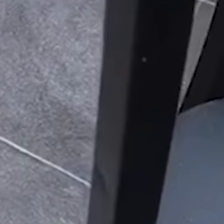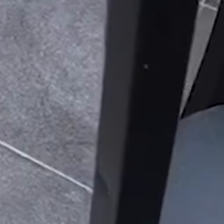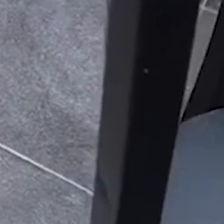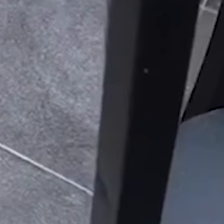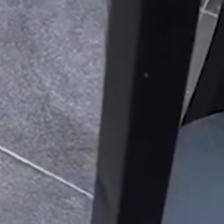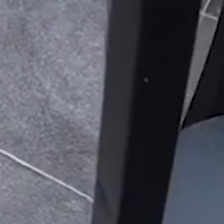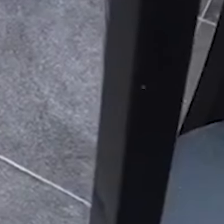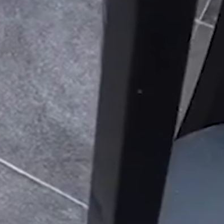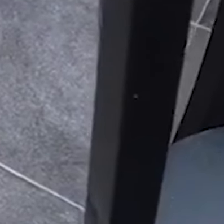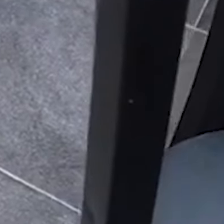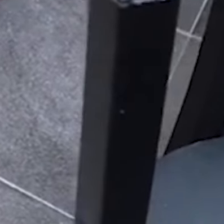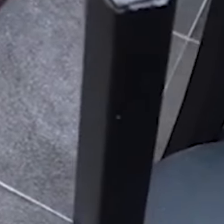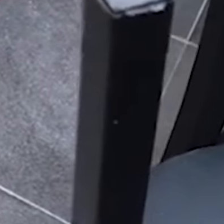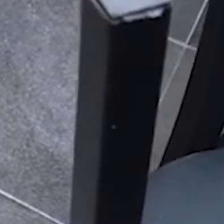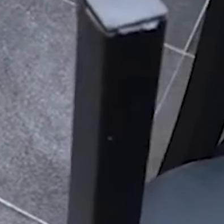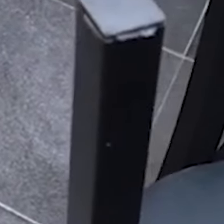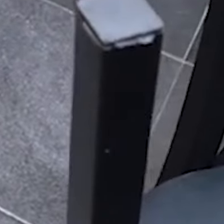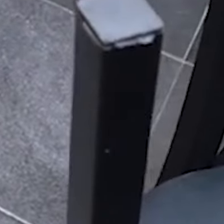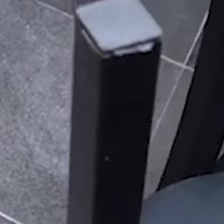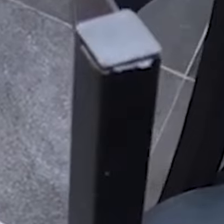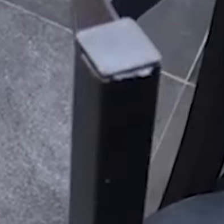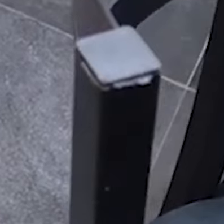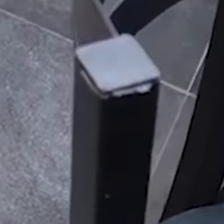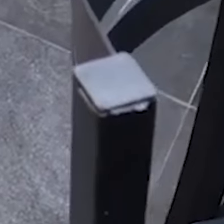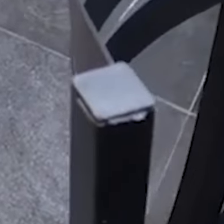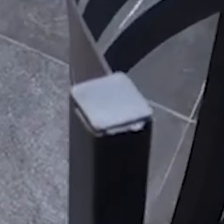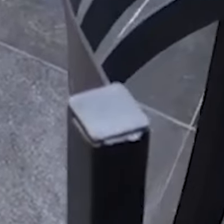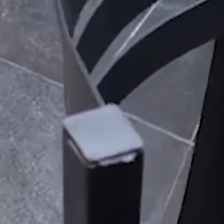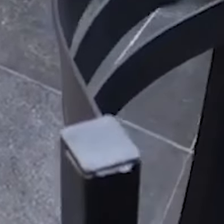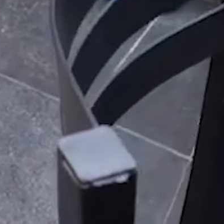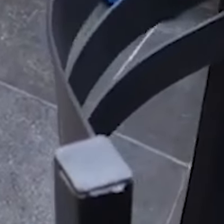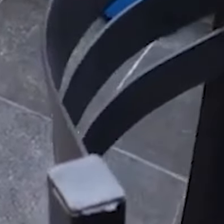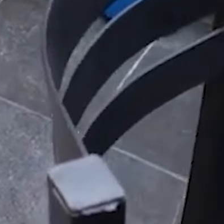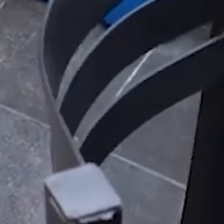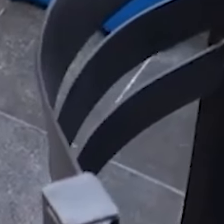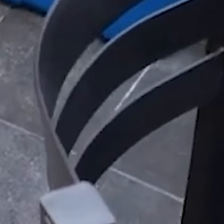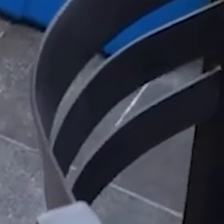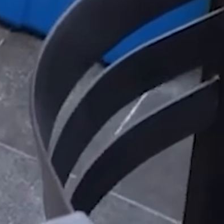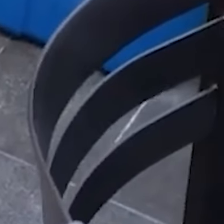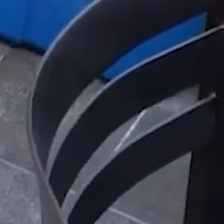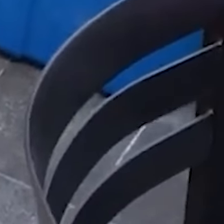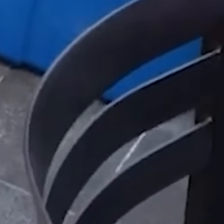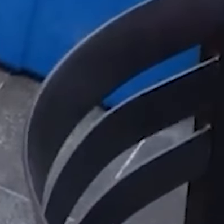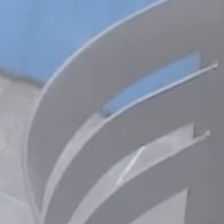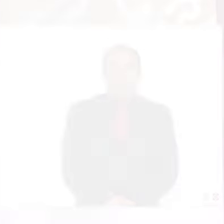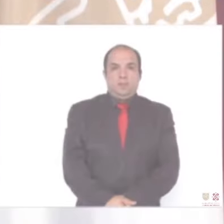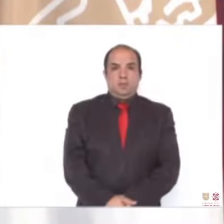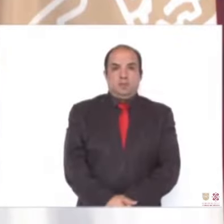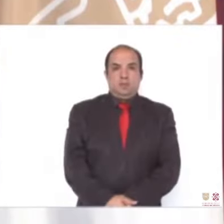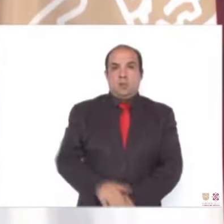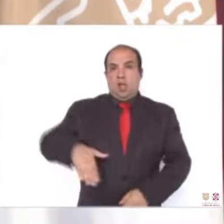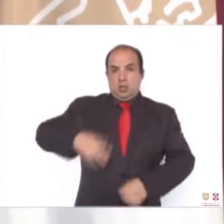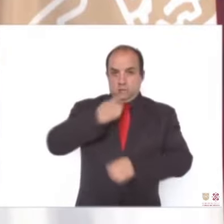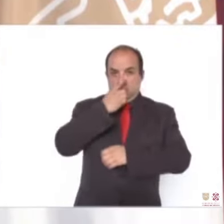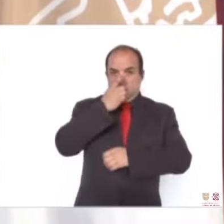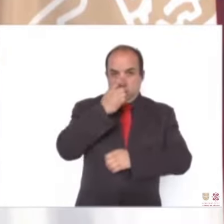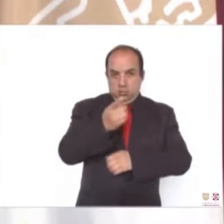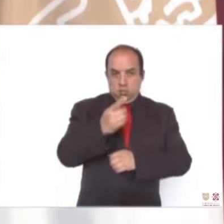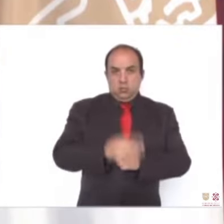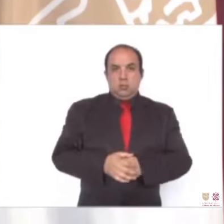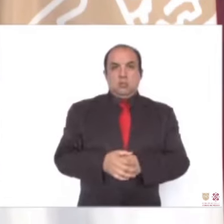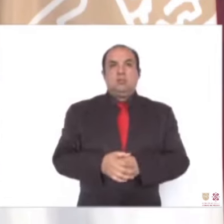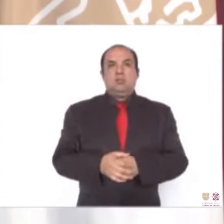afectada por la contaminación de agua potable que es suministrada a los domicilios mediante la red hidráulica primaria aquí después de haber revisado